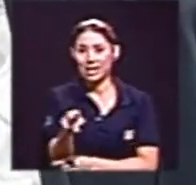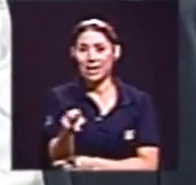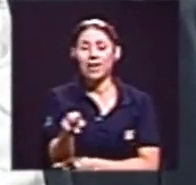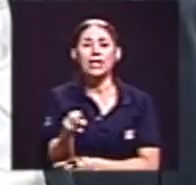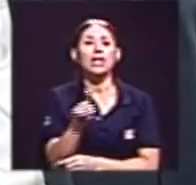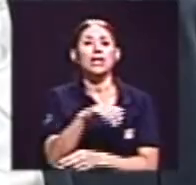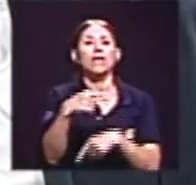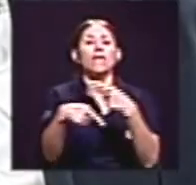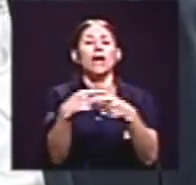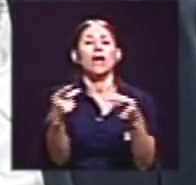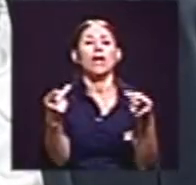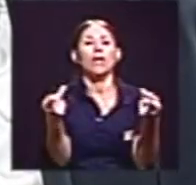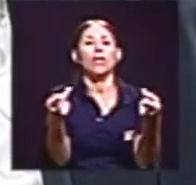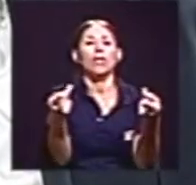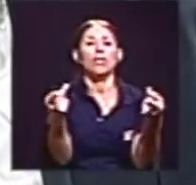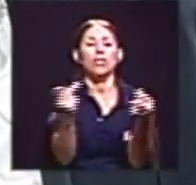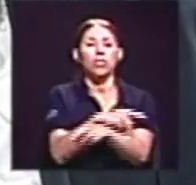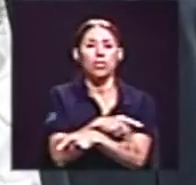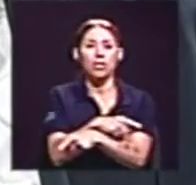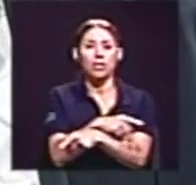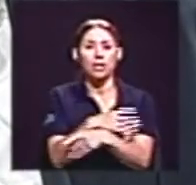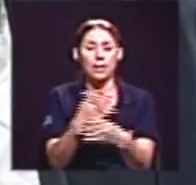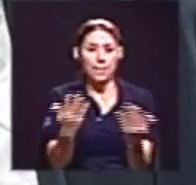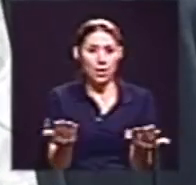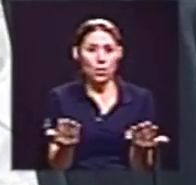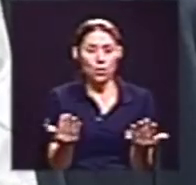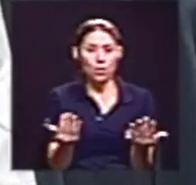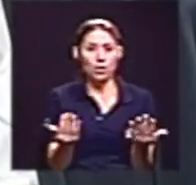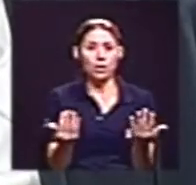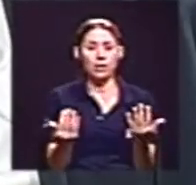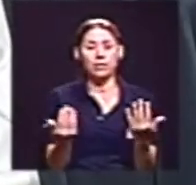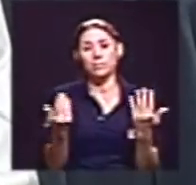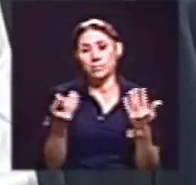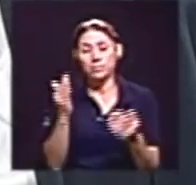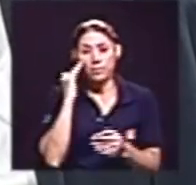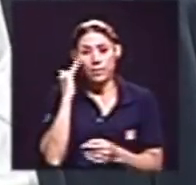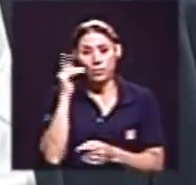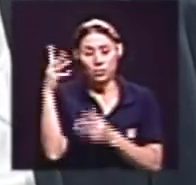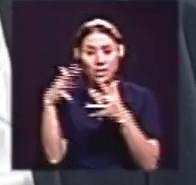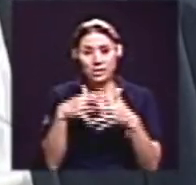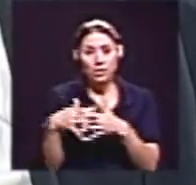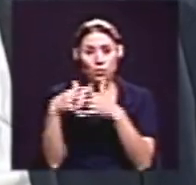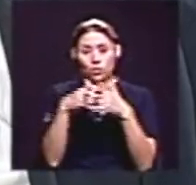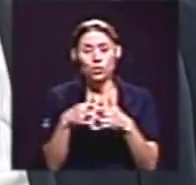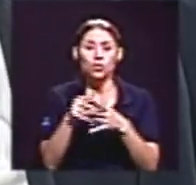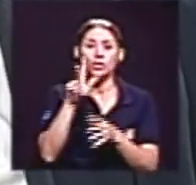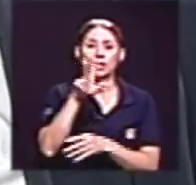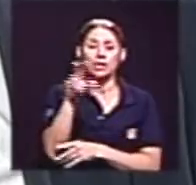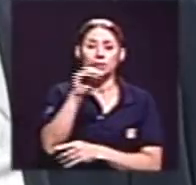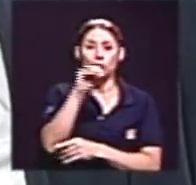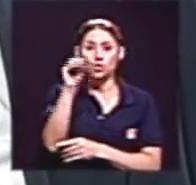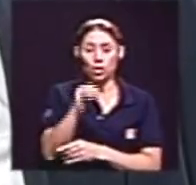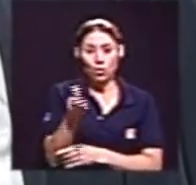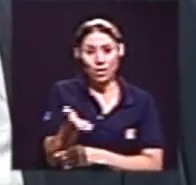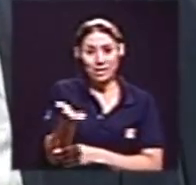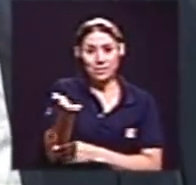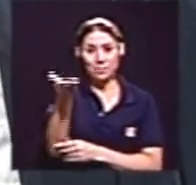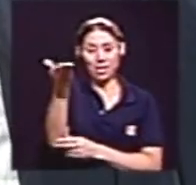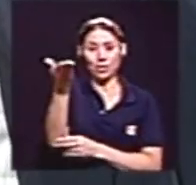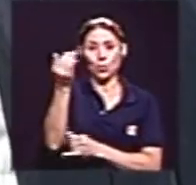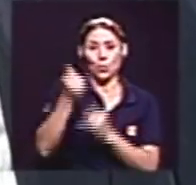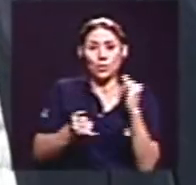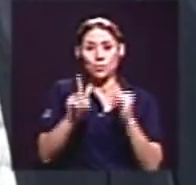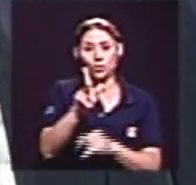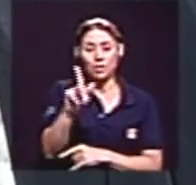que están siendo, incluso que en Estados Unidos hubo un 3% de crecimiento en el último trimestre.